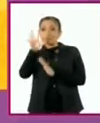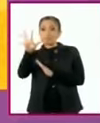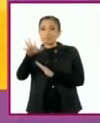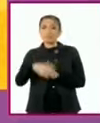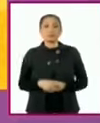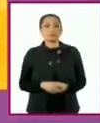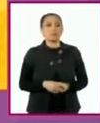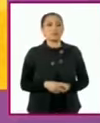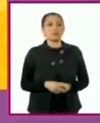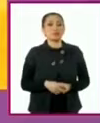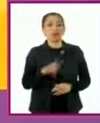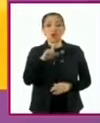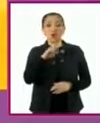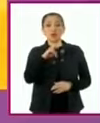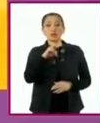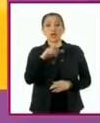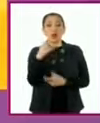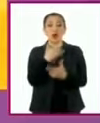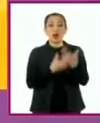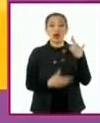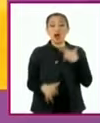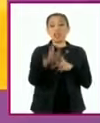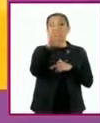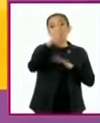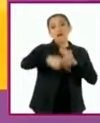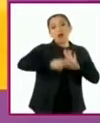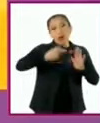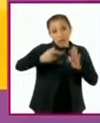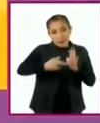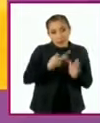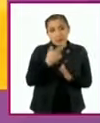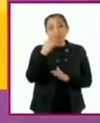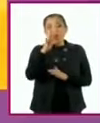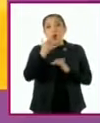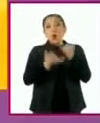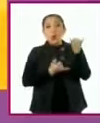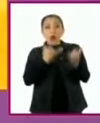5. Lucero retrocedió 5 veces.